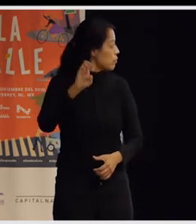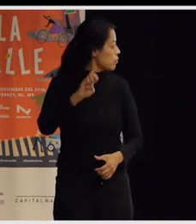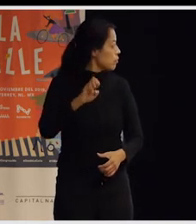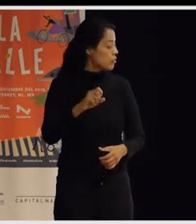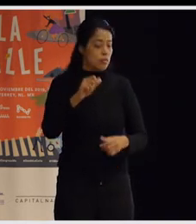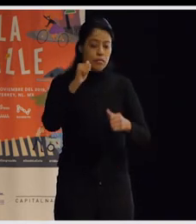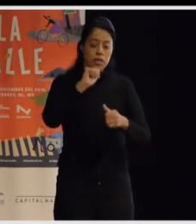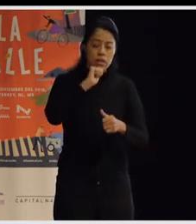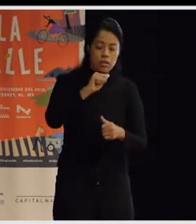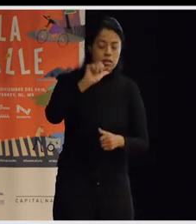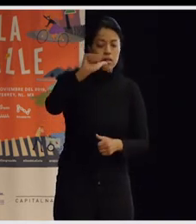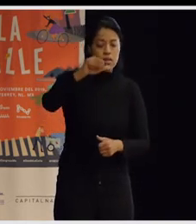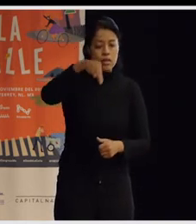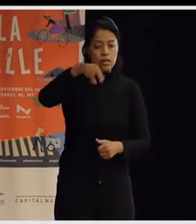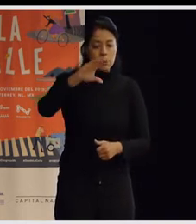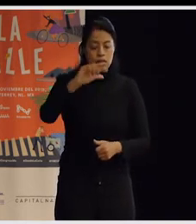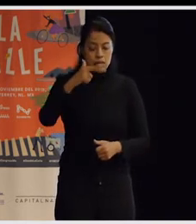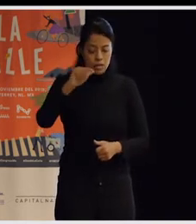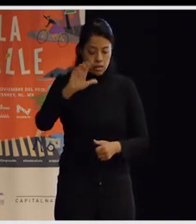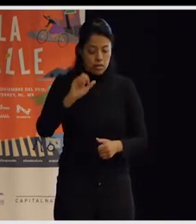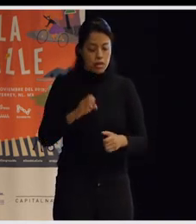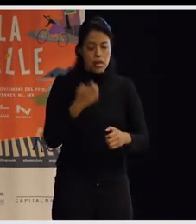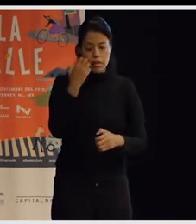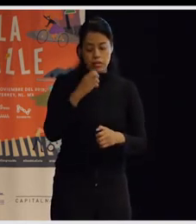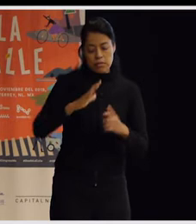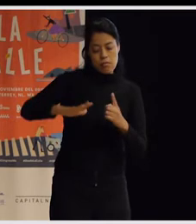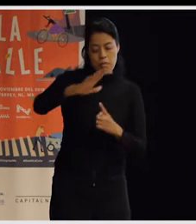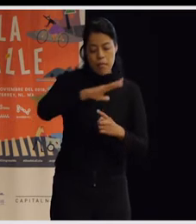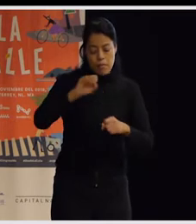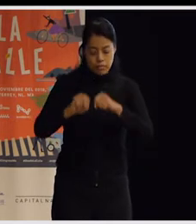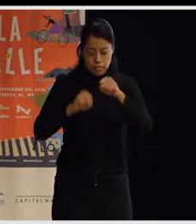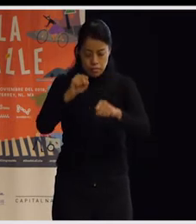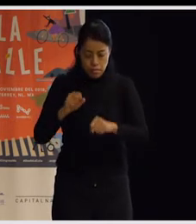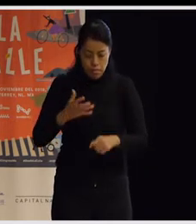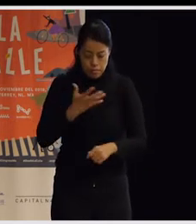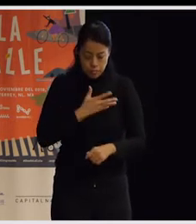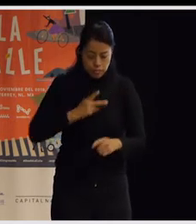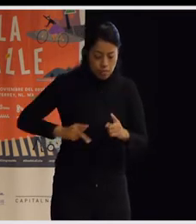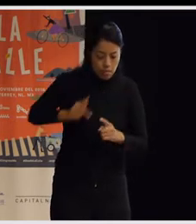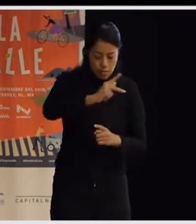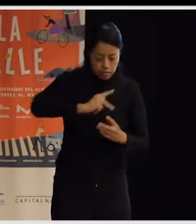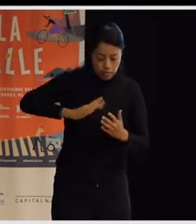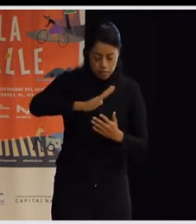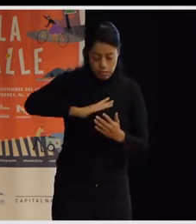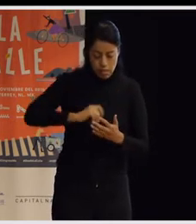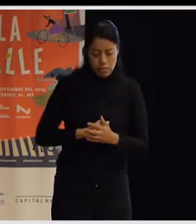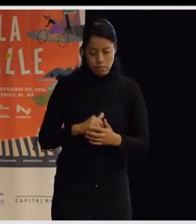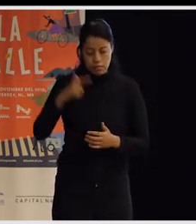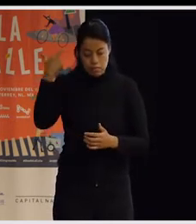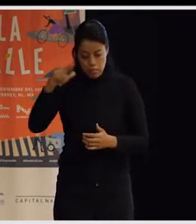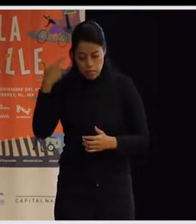ecobici fue la primera ciudad de latinoamérica en tener un sistema de bicicleta pública y fue con el anclaje guadalajara